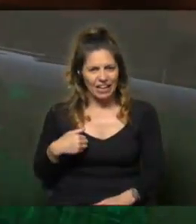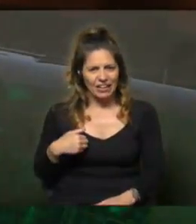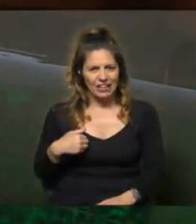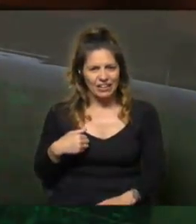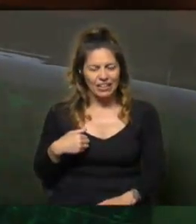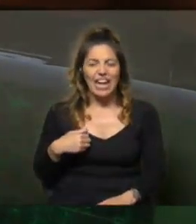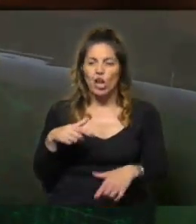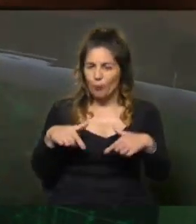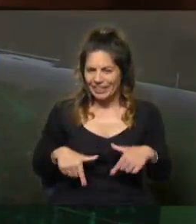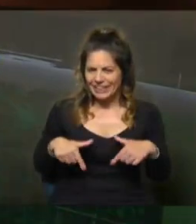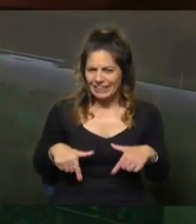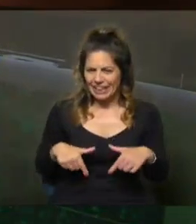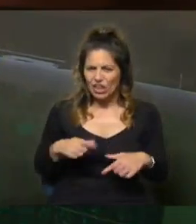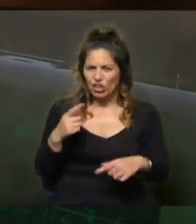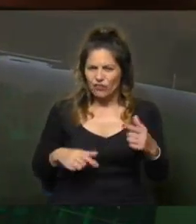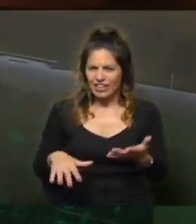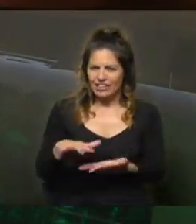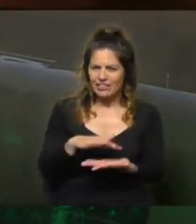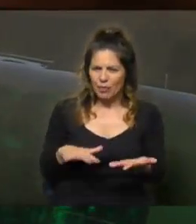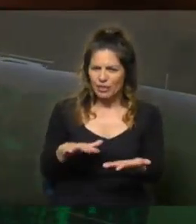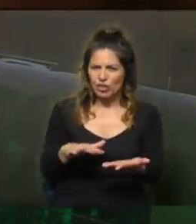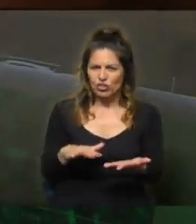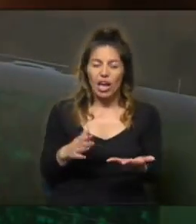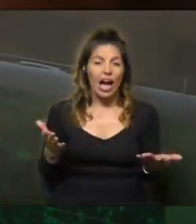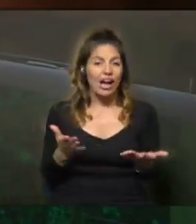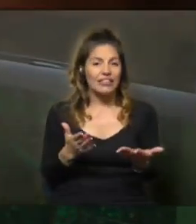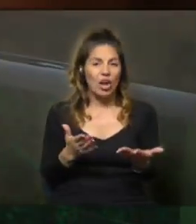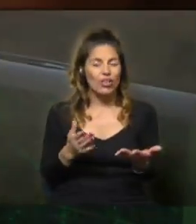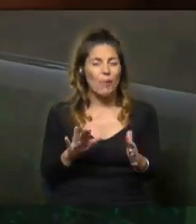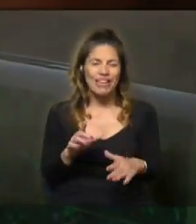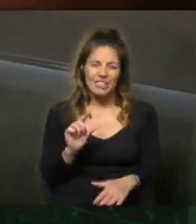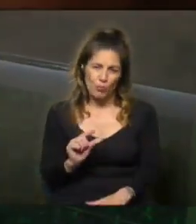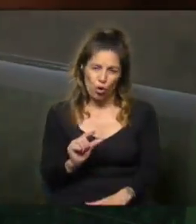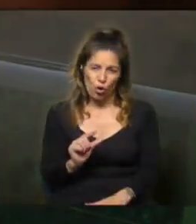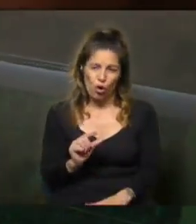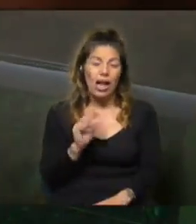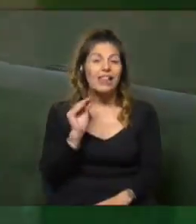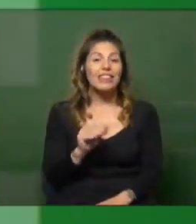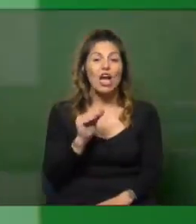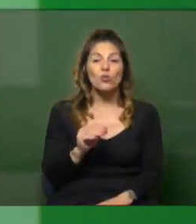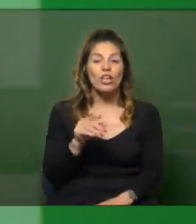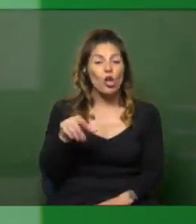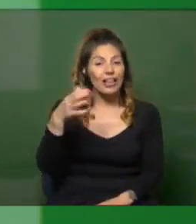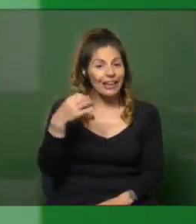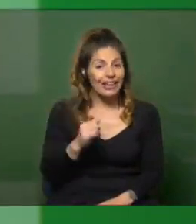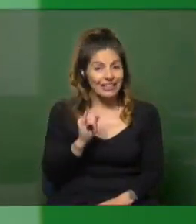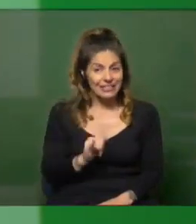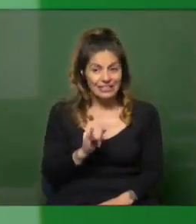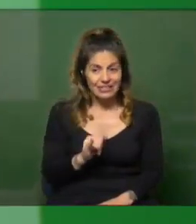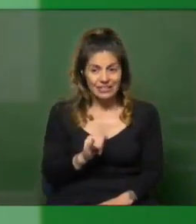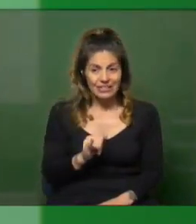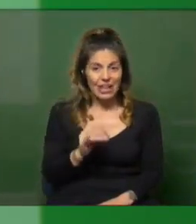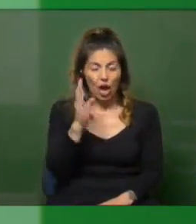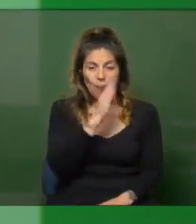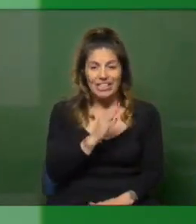en ministerios en distintos ámbitos eh Hasta ahora parece poco eso está anunciando Pablo que él cree que sí En el caso de